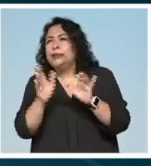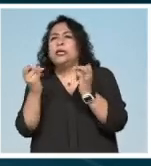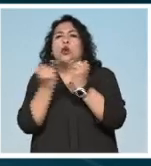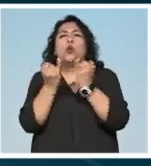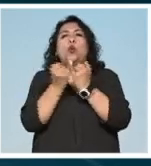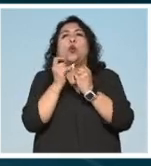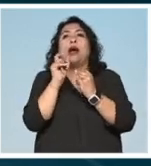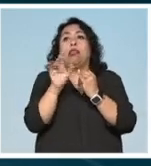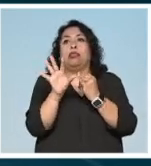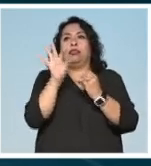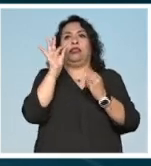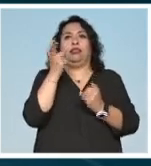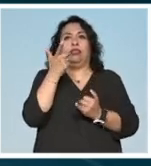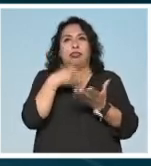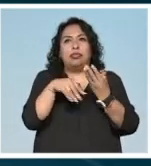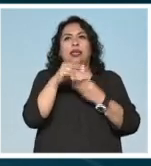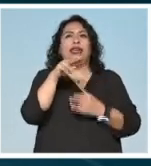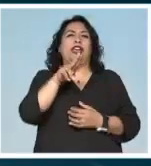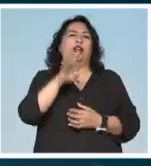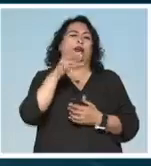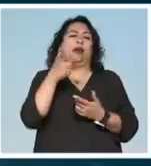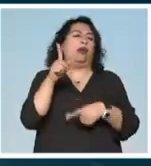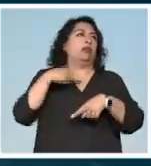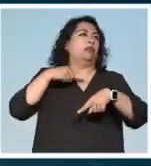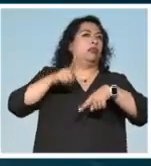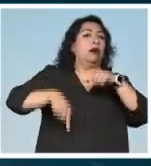a este capitalismo neoliberal.